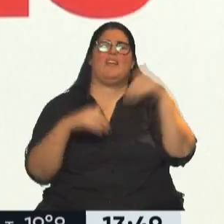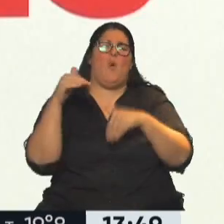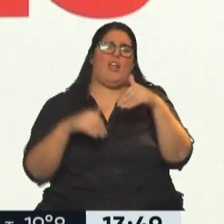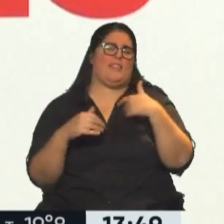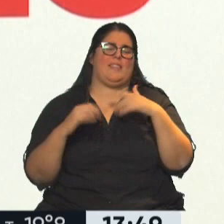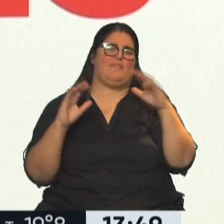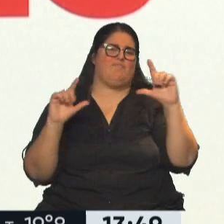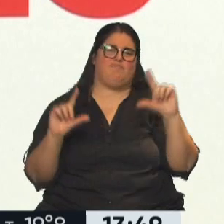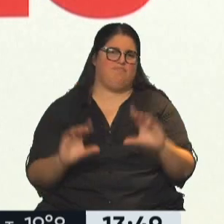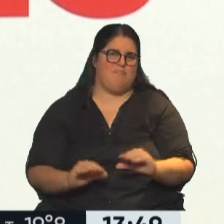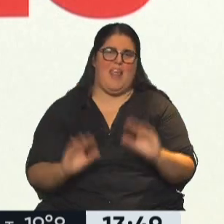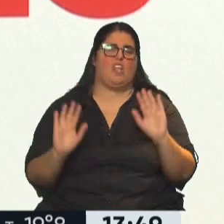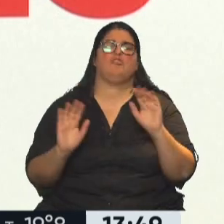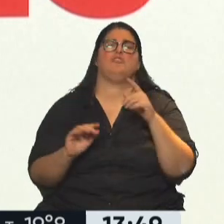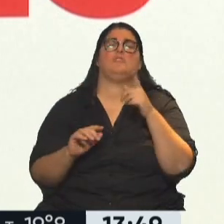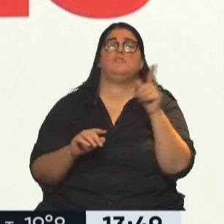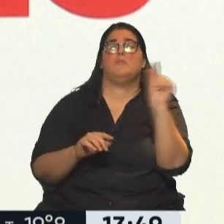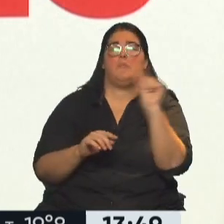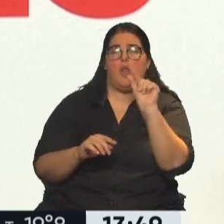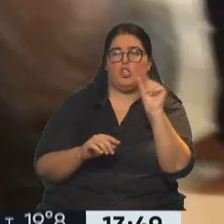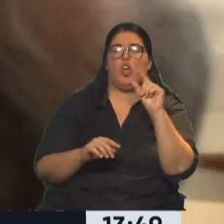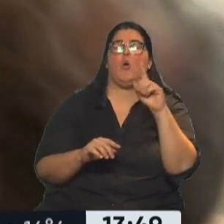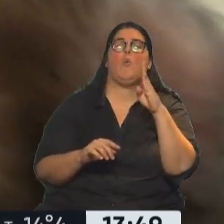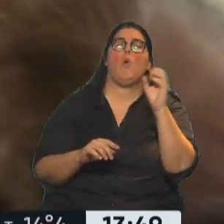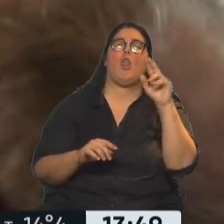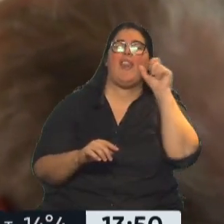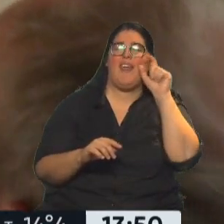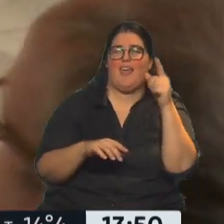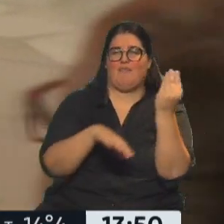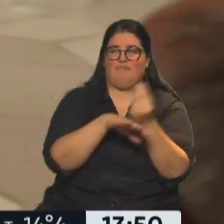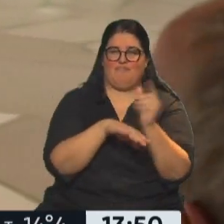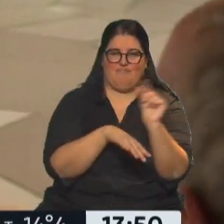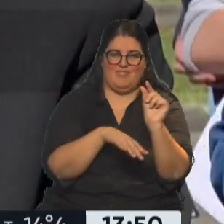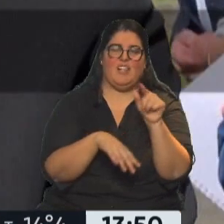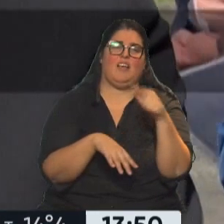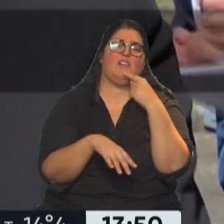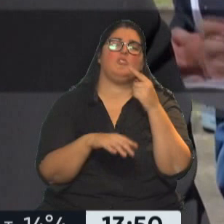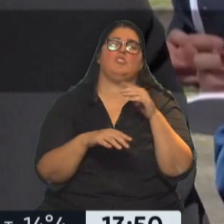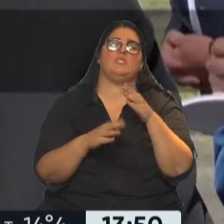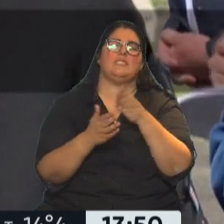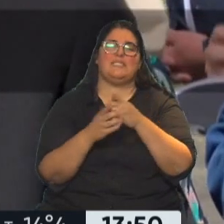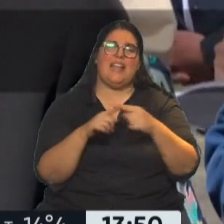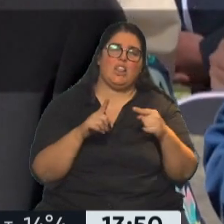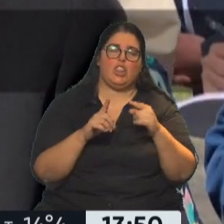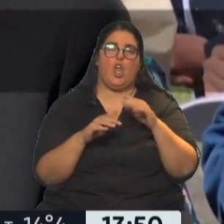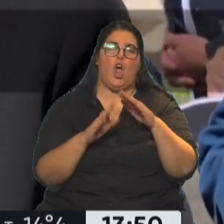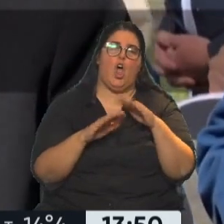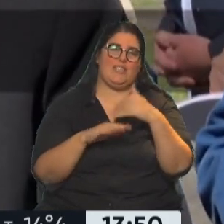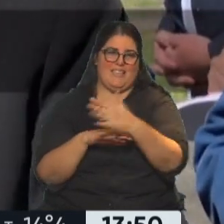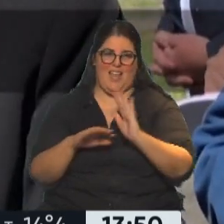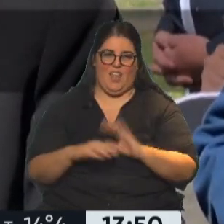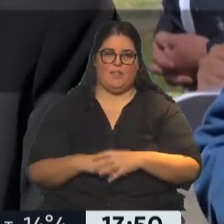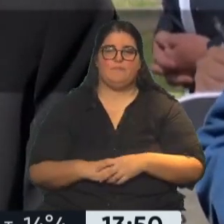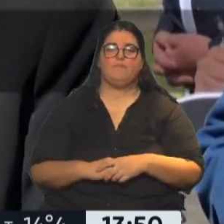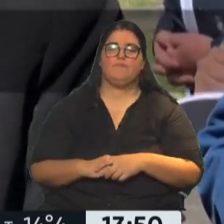tras nombrar como primera ministra provisional a Elisabeth Borne, una tecnócrata de centro-izquierda. Les 3/4 des circonscriptions, il